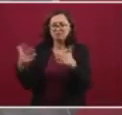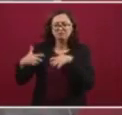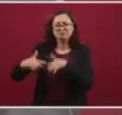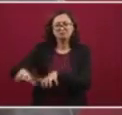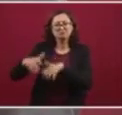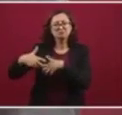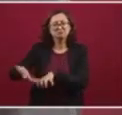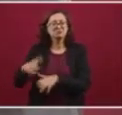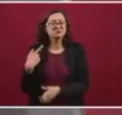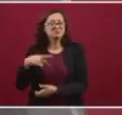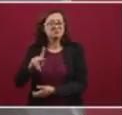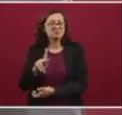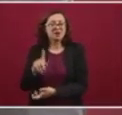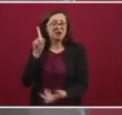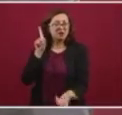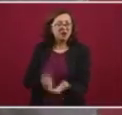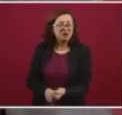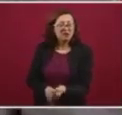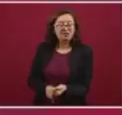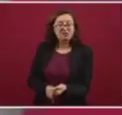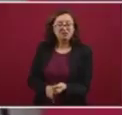no tienen